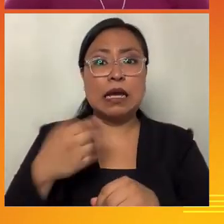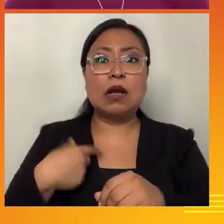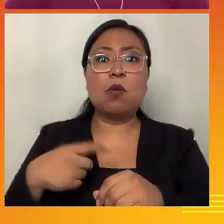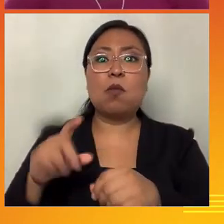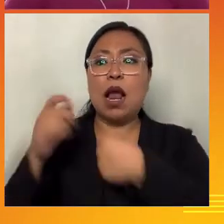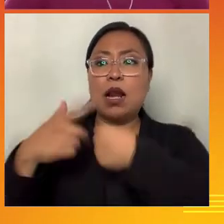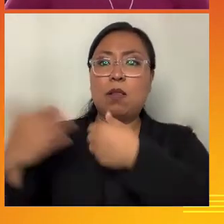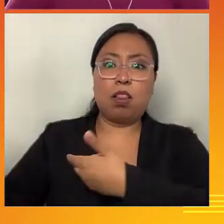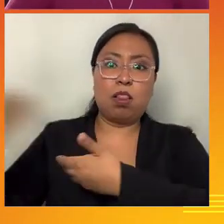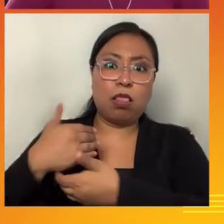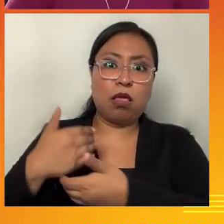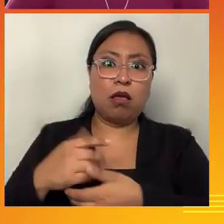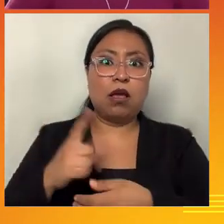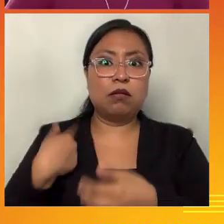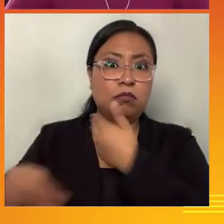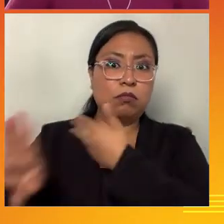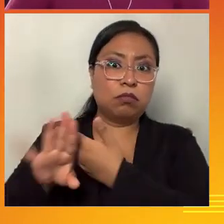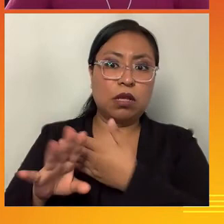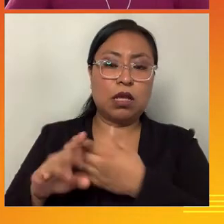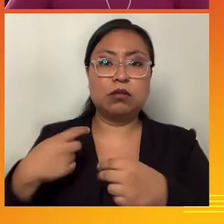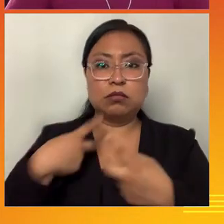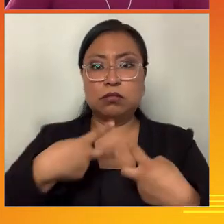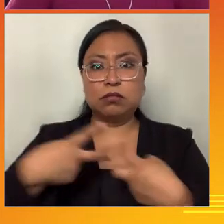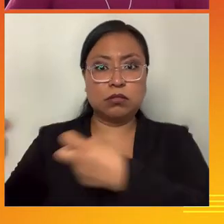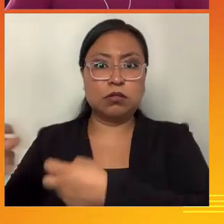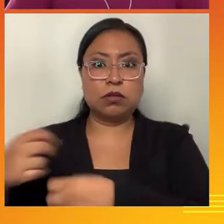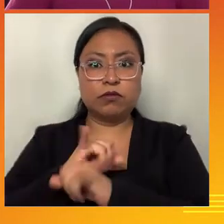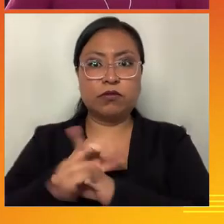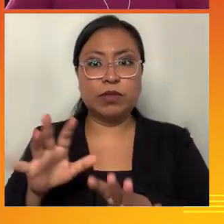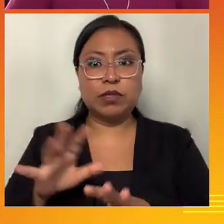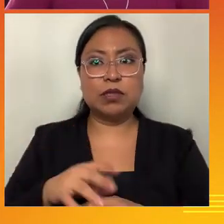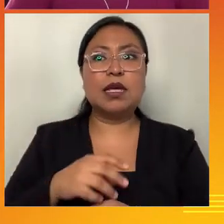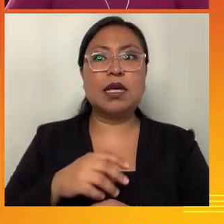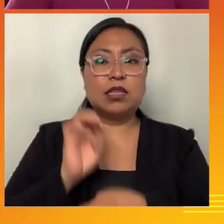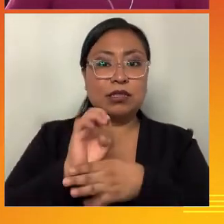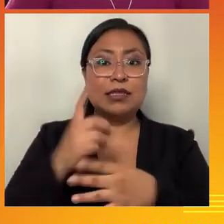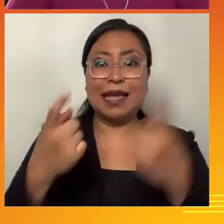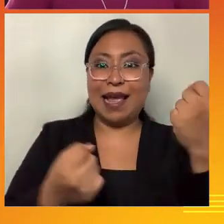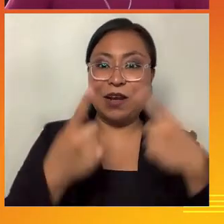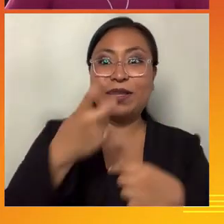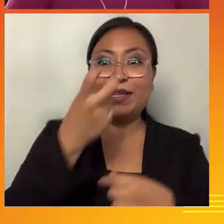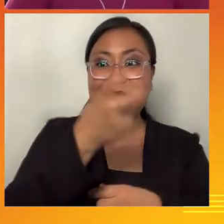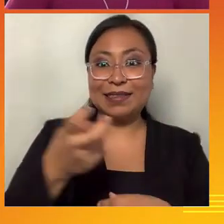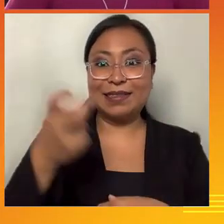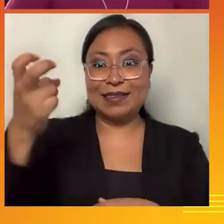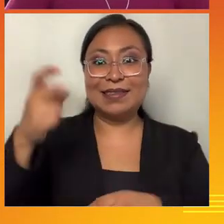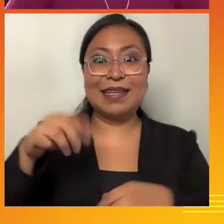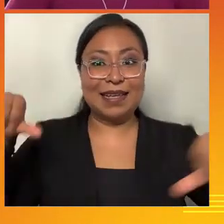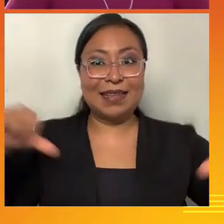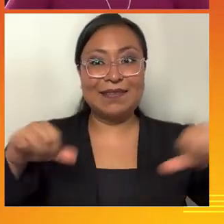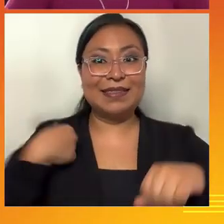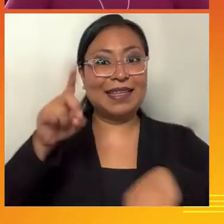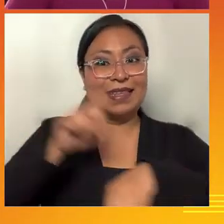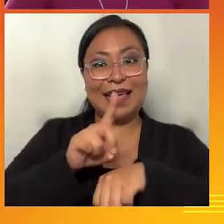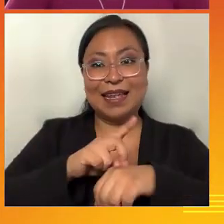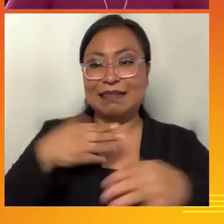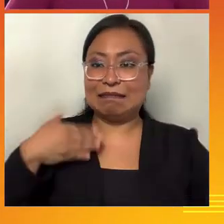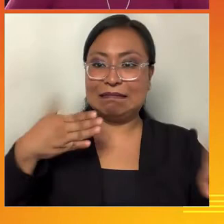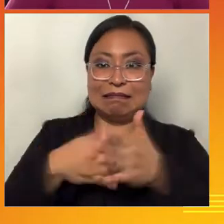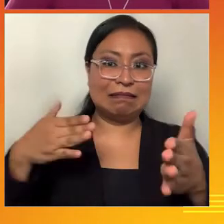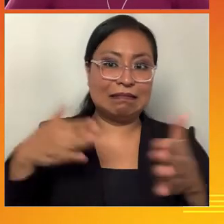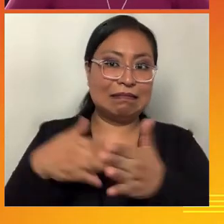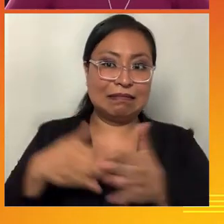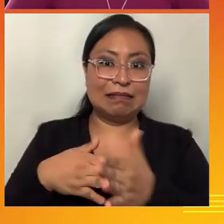cibernética. Entonces, estas son como que algunas de las actividades que nos enfrentamos diariamente el día de hoy y que